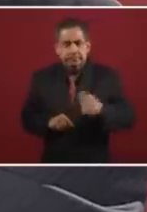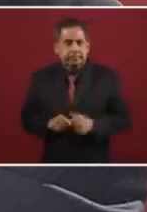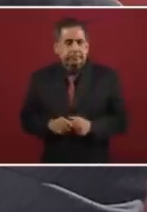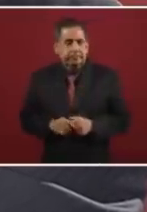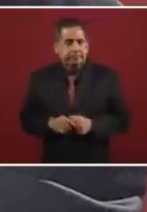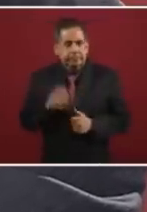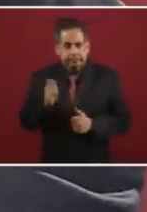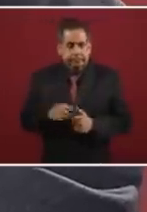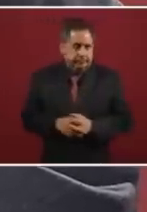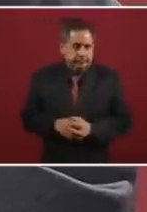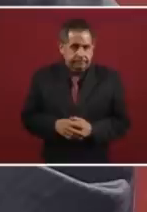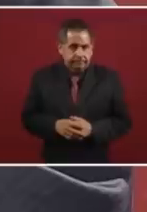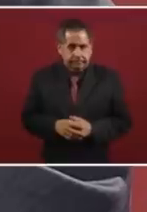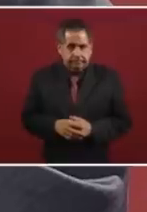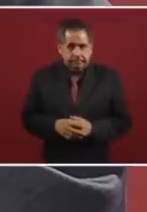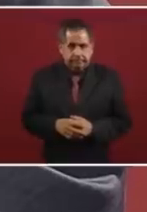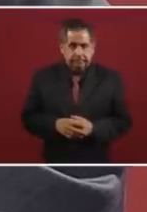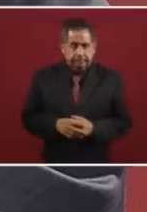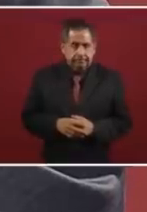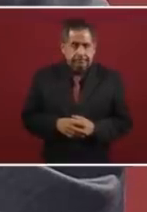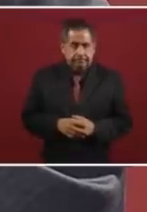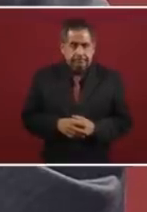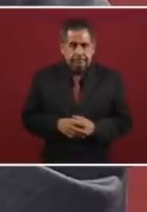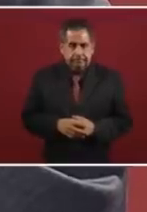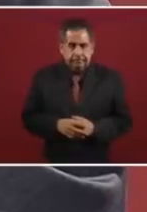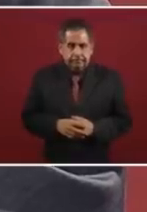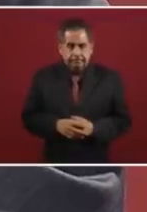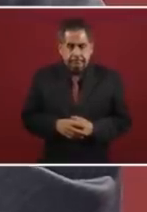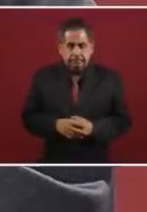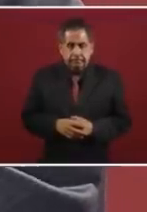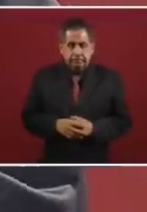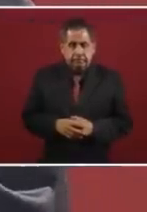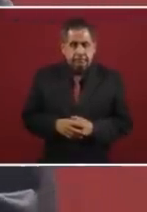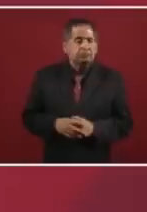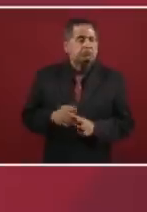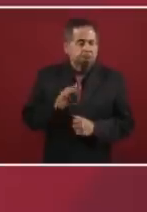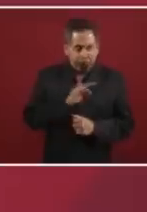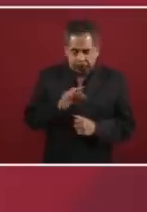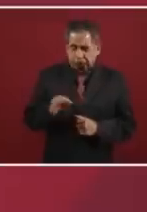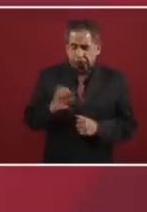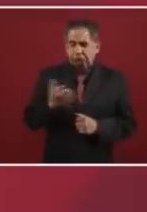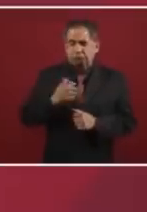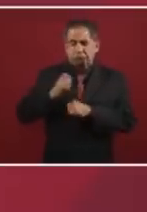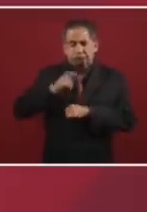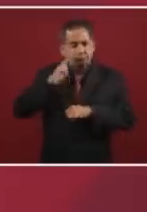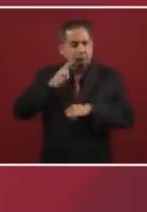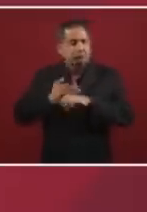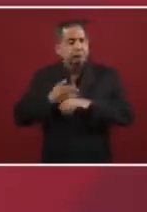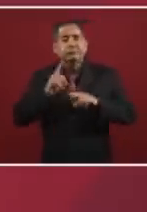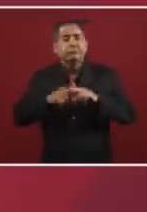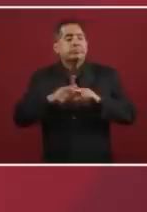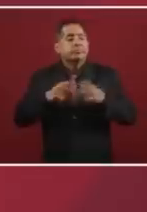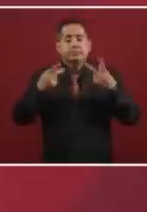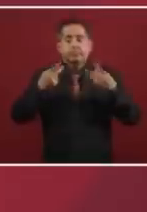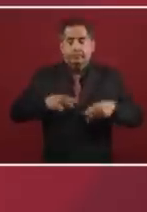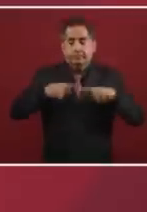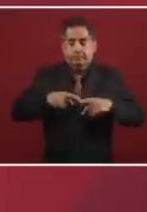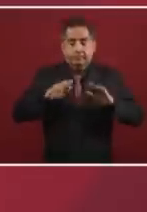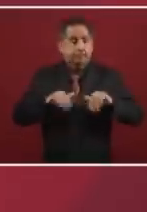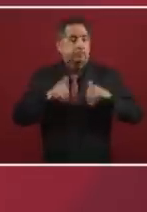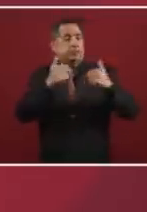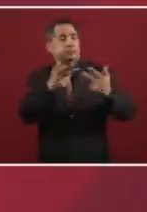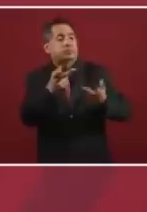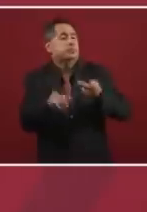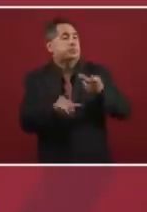el qué se pueda llevar a cabo la consulta ciudadana para